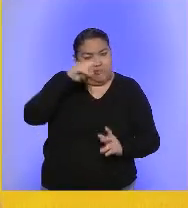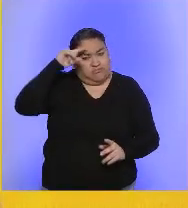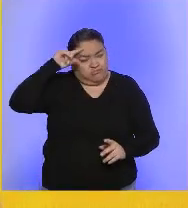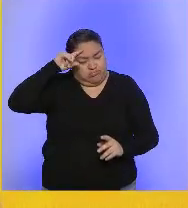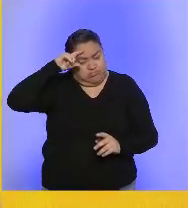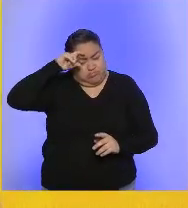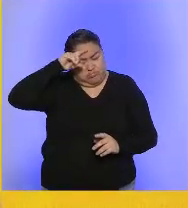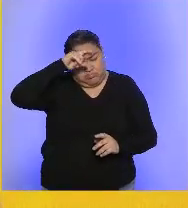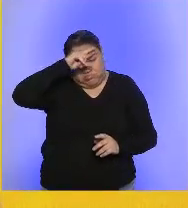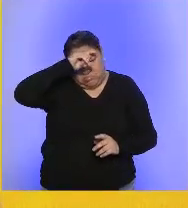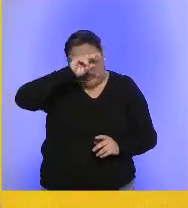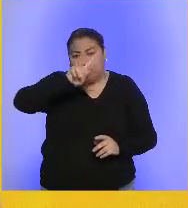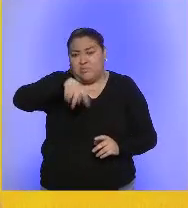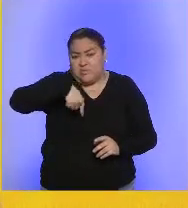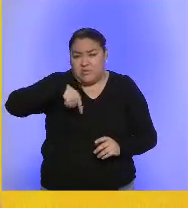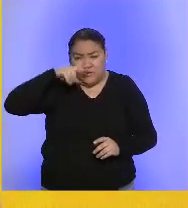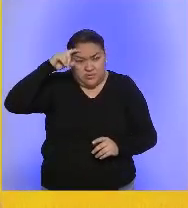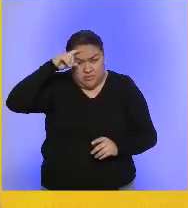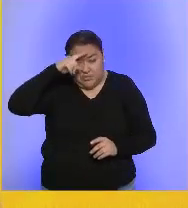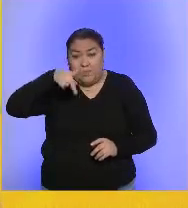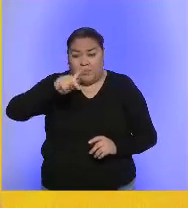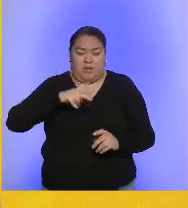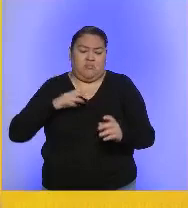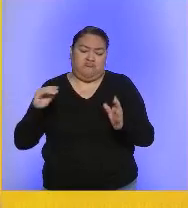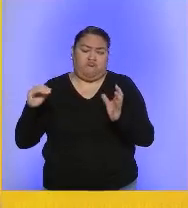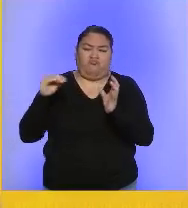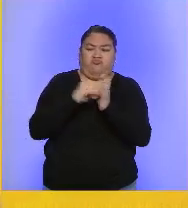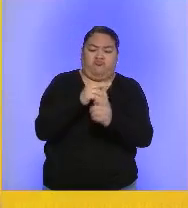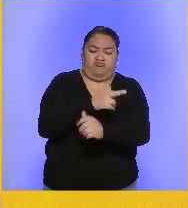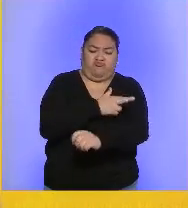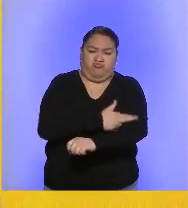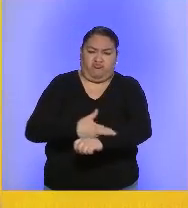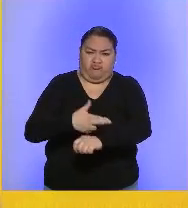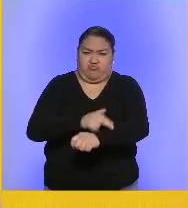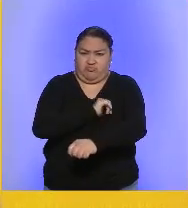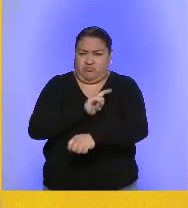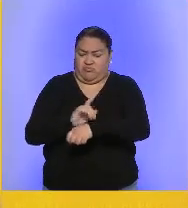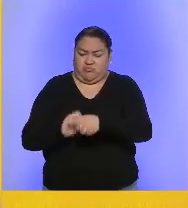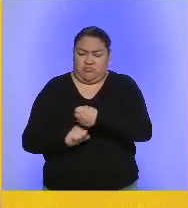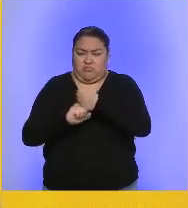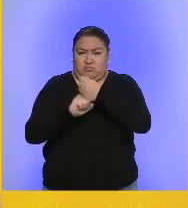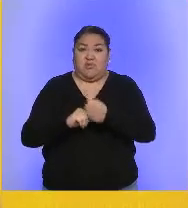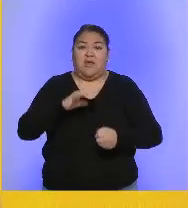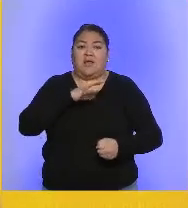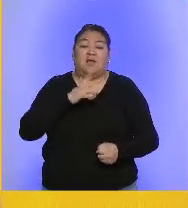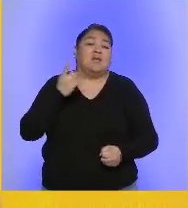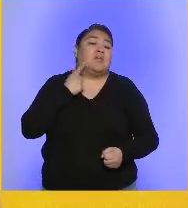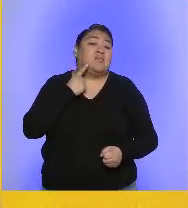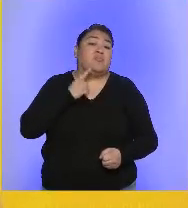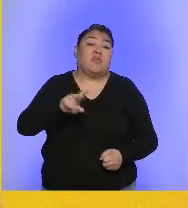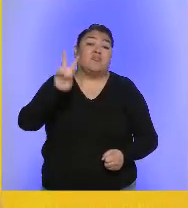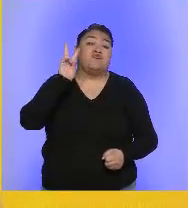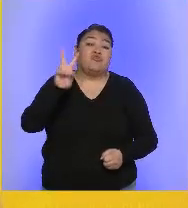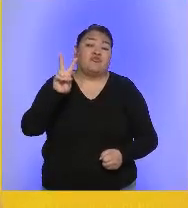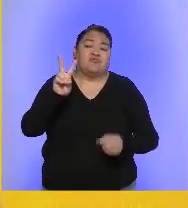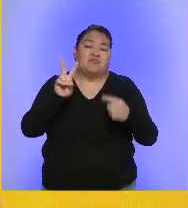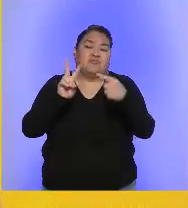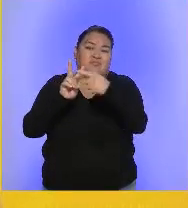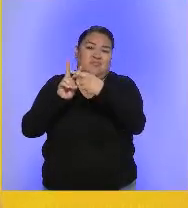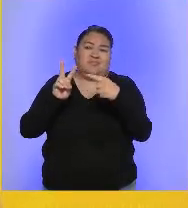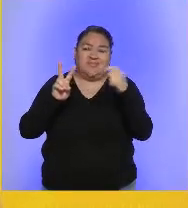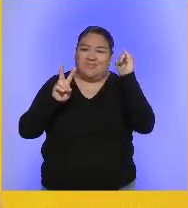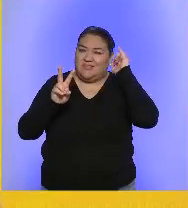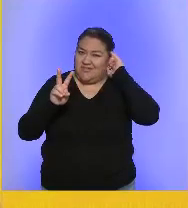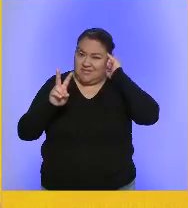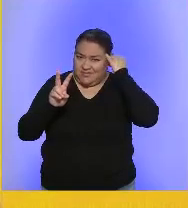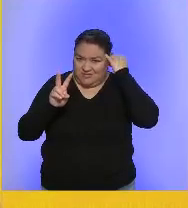podemos decir que en el estado de Nayarit tenemos 2 diputadas que son mujeres indígenas, 2 ayuntamientos que se